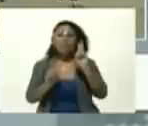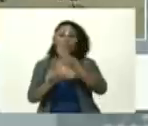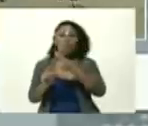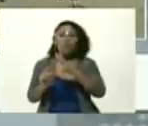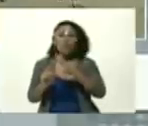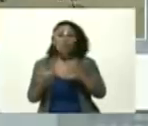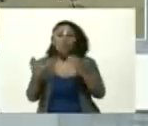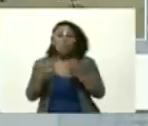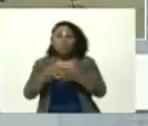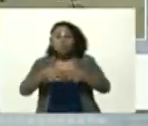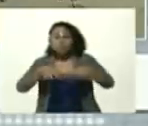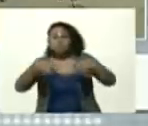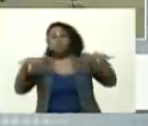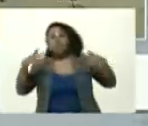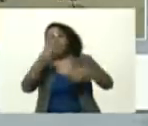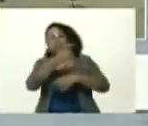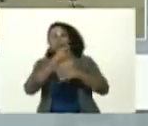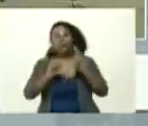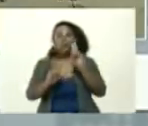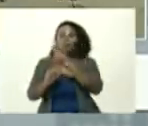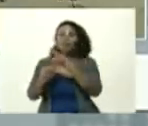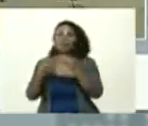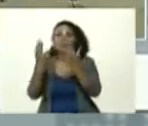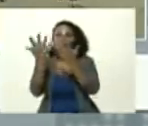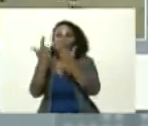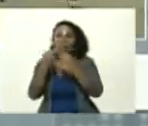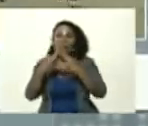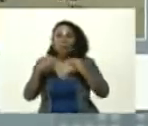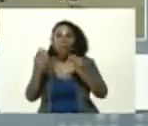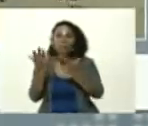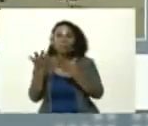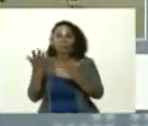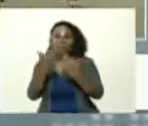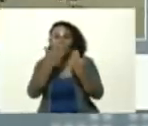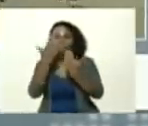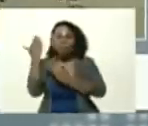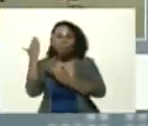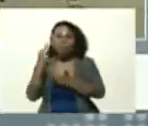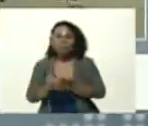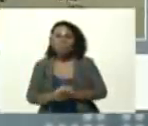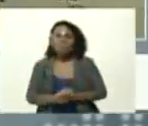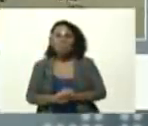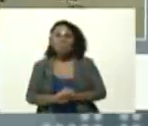lado de ustedes, César Trompi. Cuéntamelo todo. Adelante.